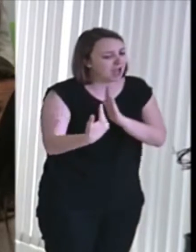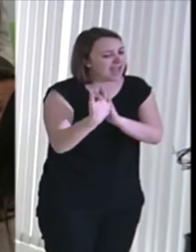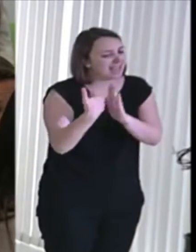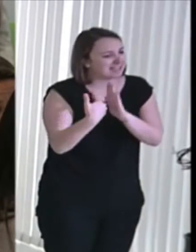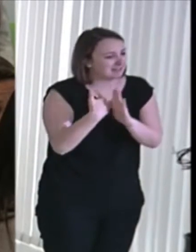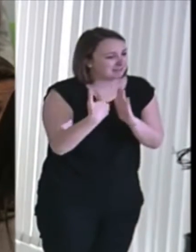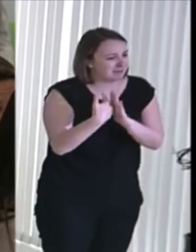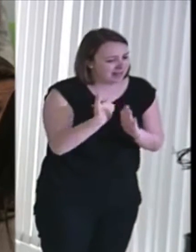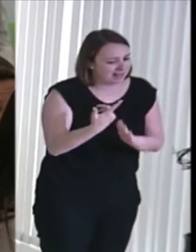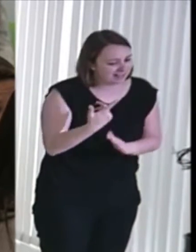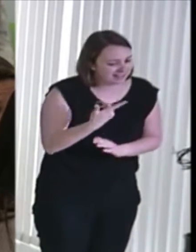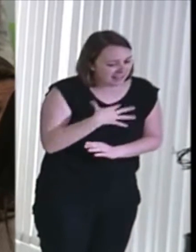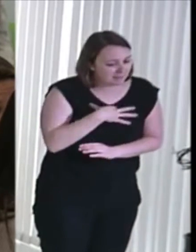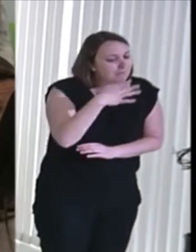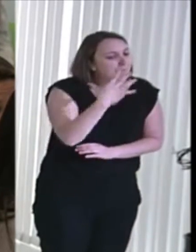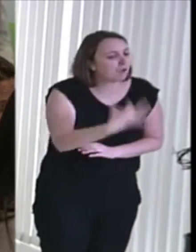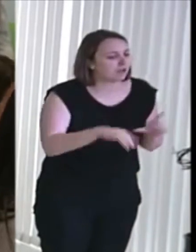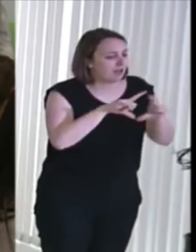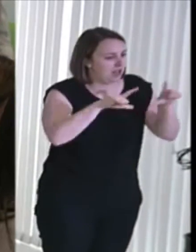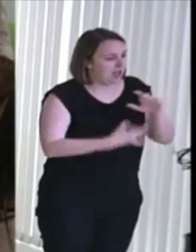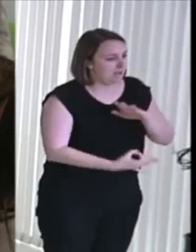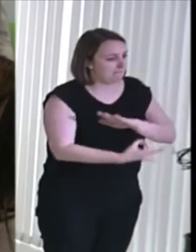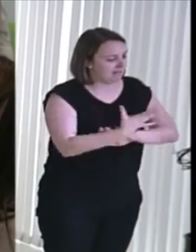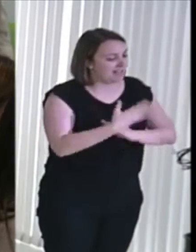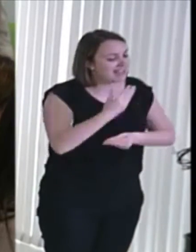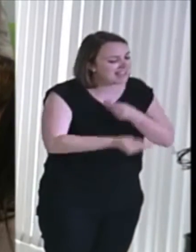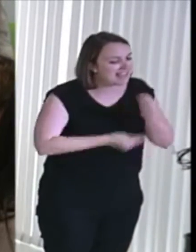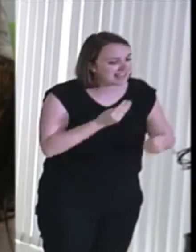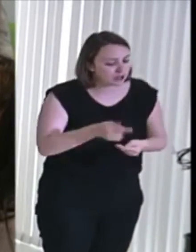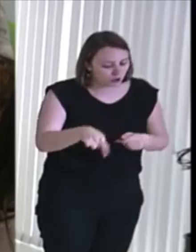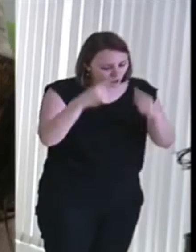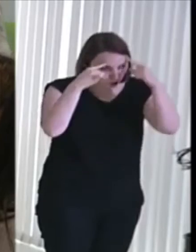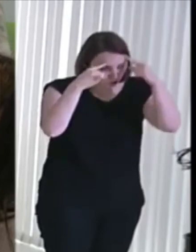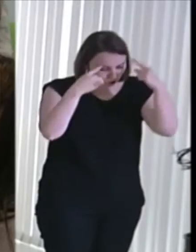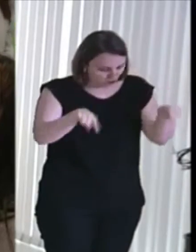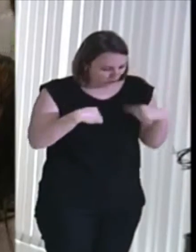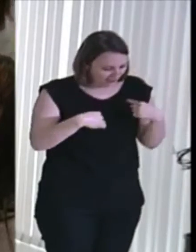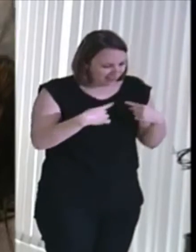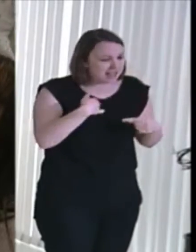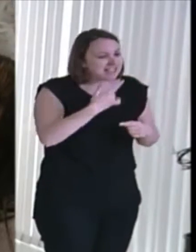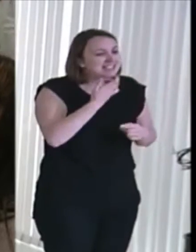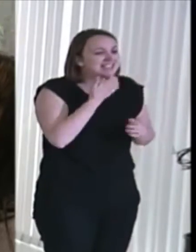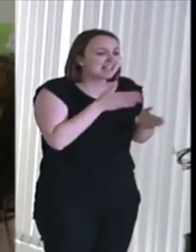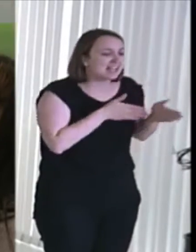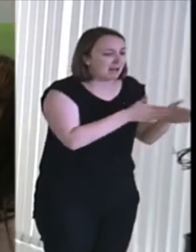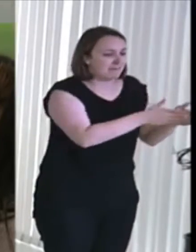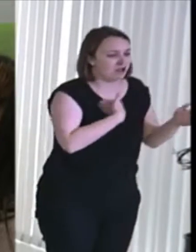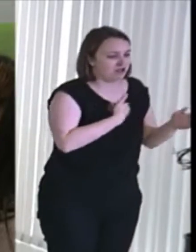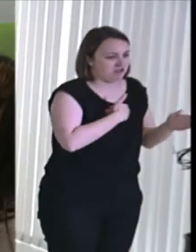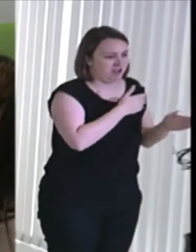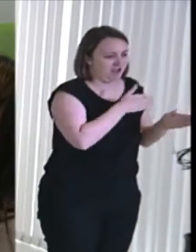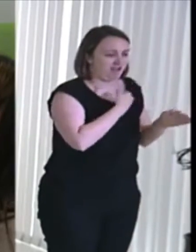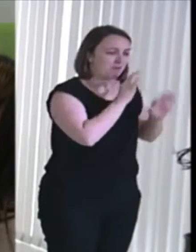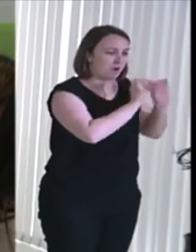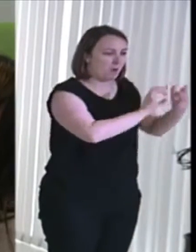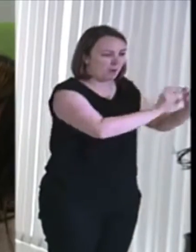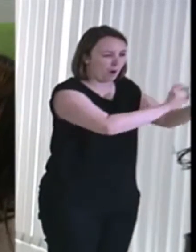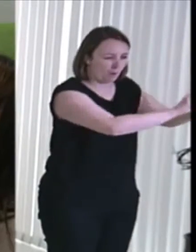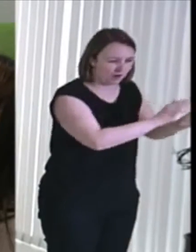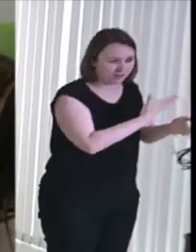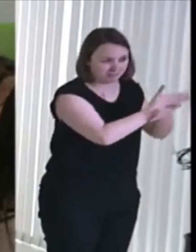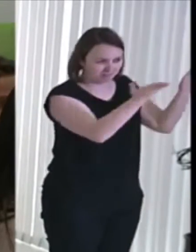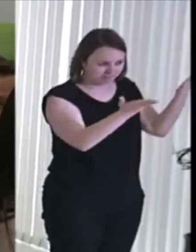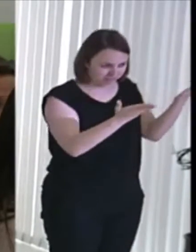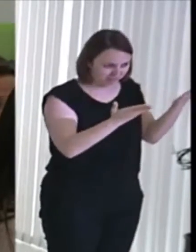la posibilidad de emprender y de hacer lo que yo quiera sin tener que seguir un camino ya establecido, ¿no?